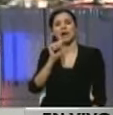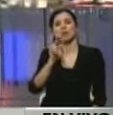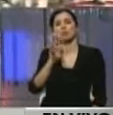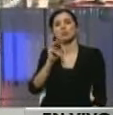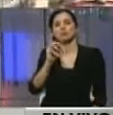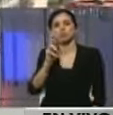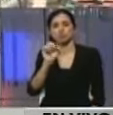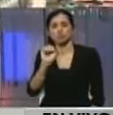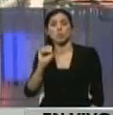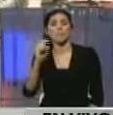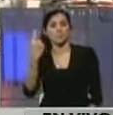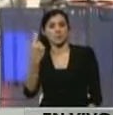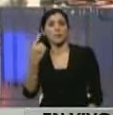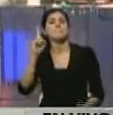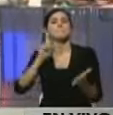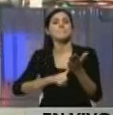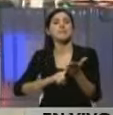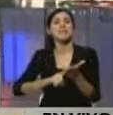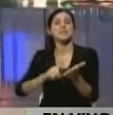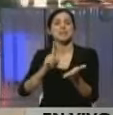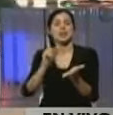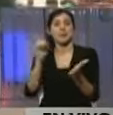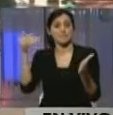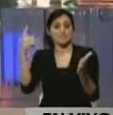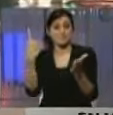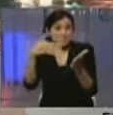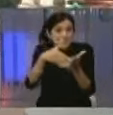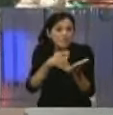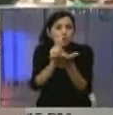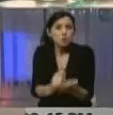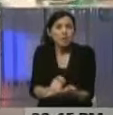con 1.000 toneladas más de atún, atún fresco, sabroso,